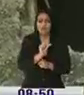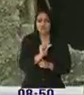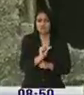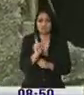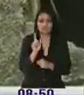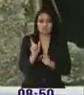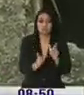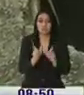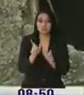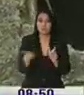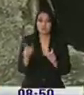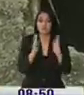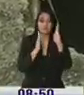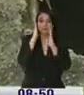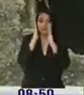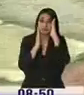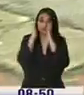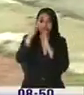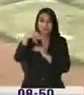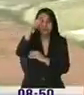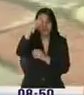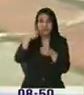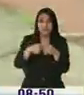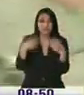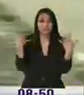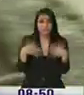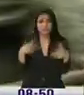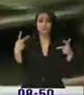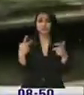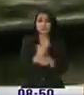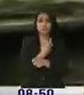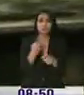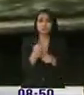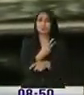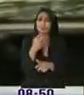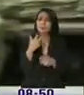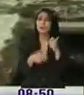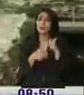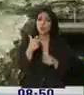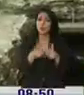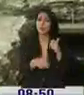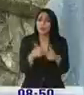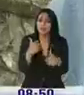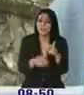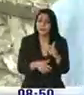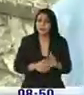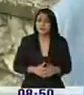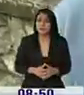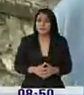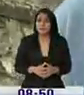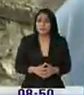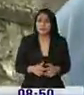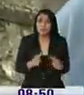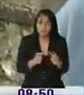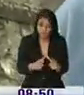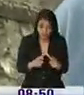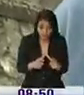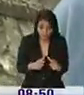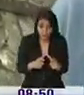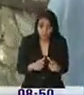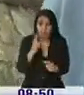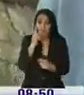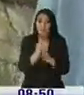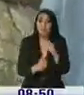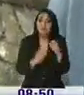los moradores de san carlos al norte de quito es un problema que les ha causado grandes males ese hueco estalla más de un